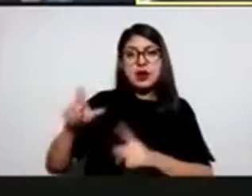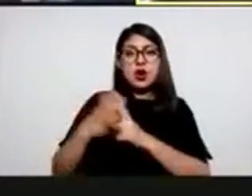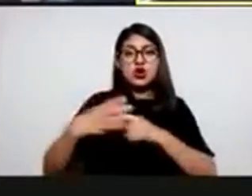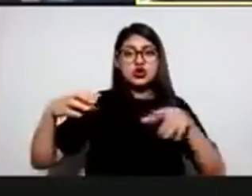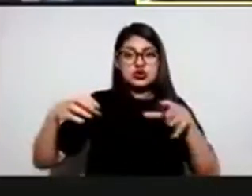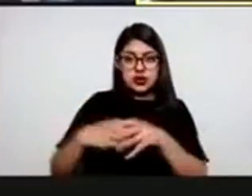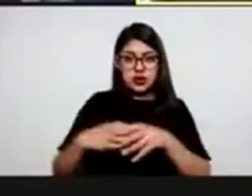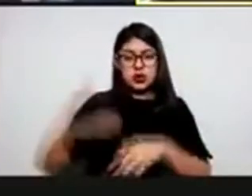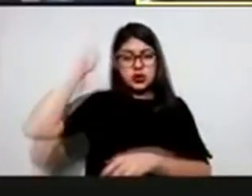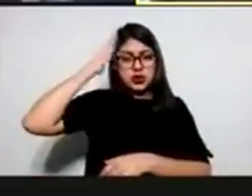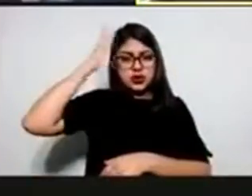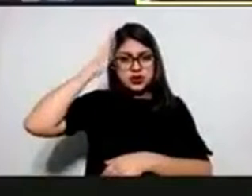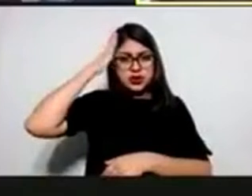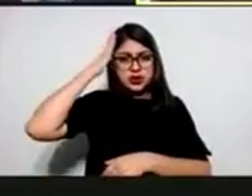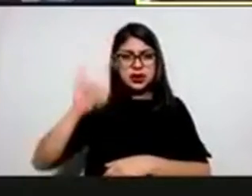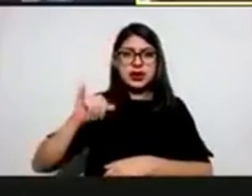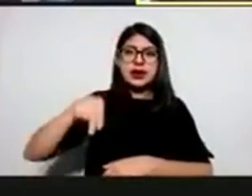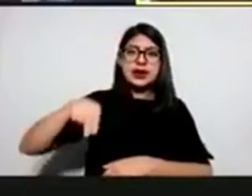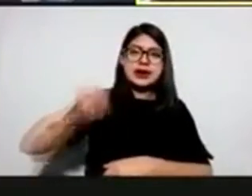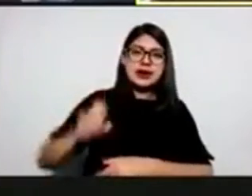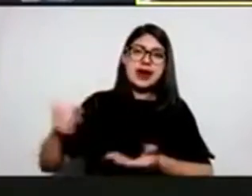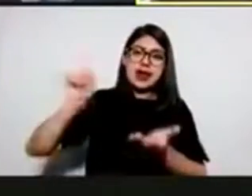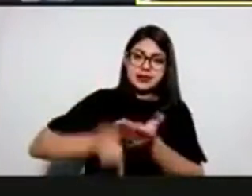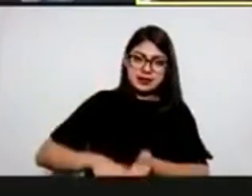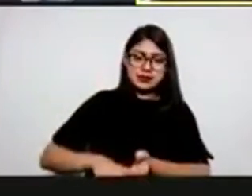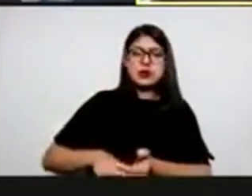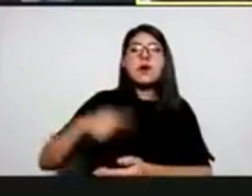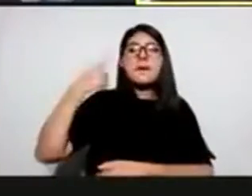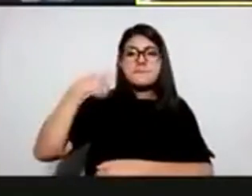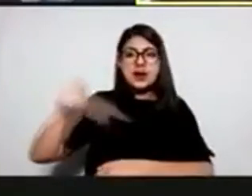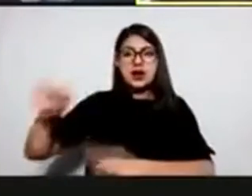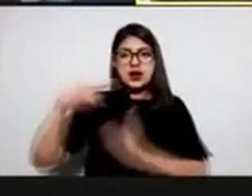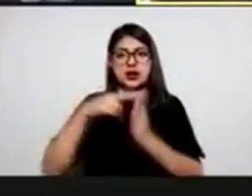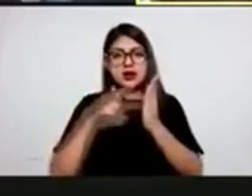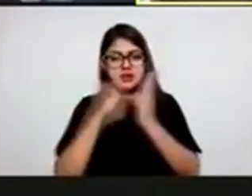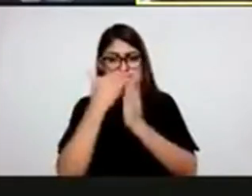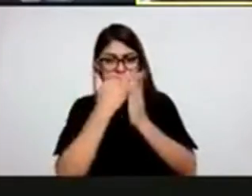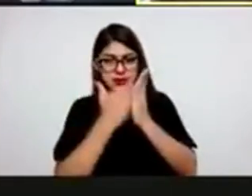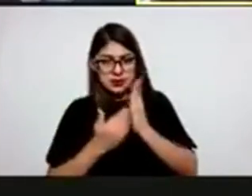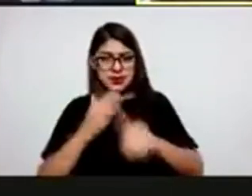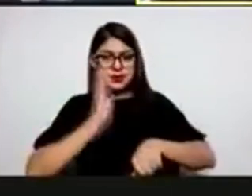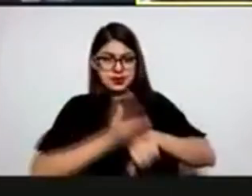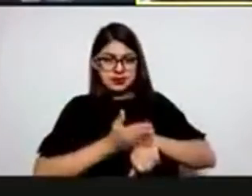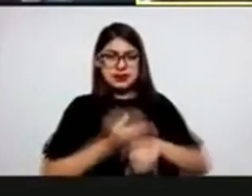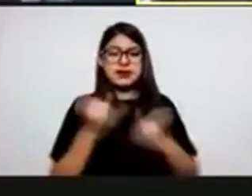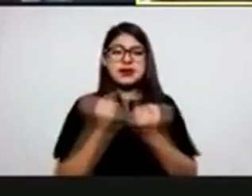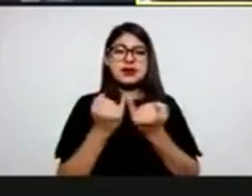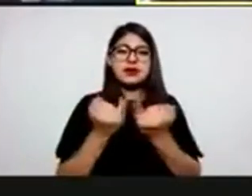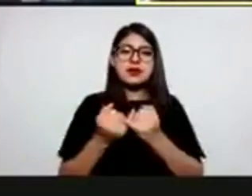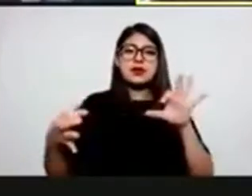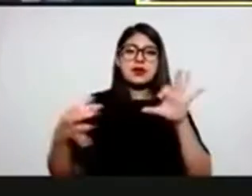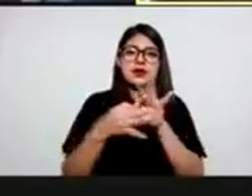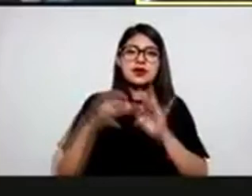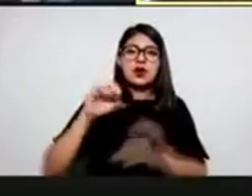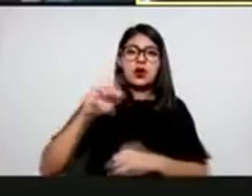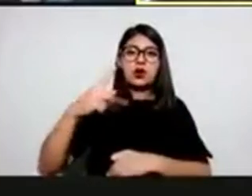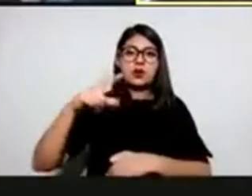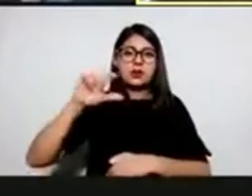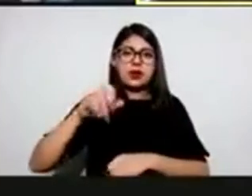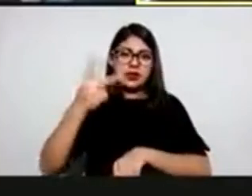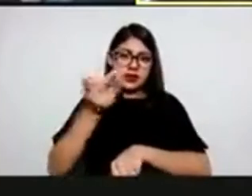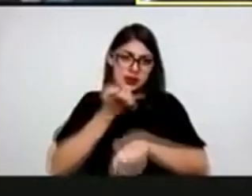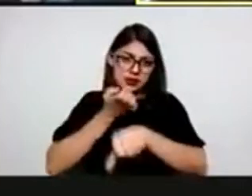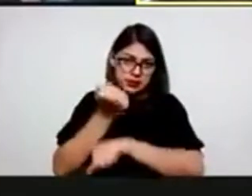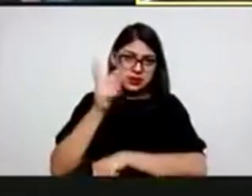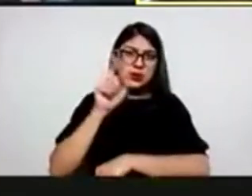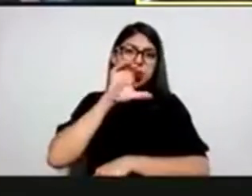Instituto Nacional Electoral, por cuanto hace el consejero presidente del Instituto Estatal Electoral del Estado de Aguascalientes, y respecto del coordinador